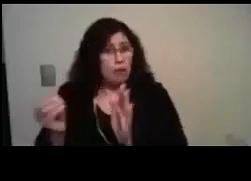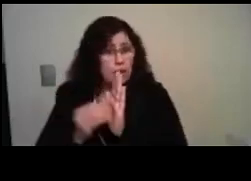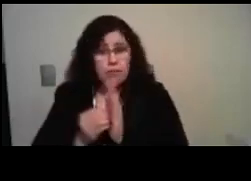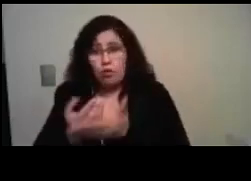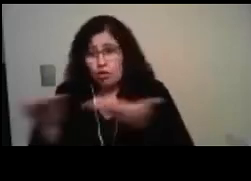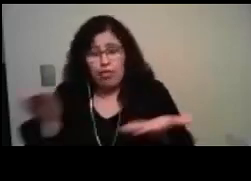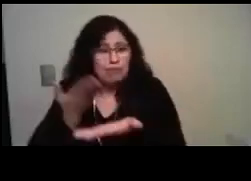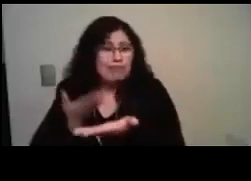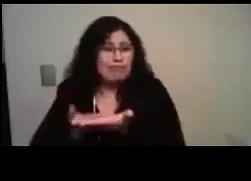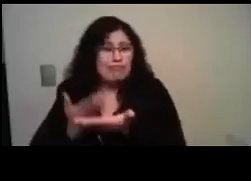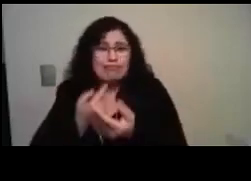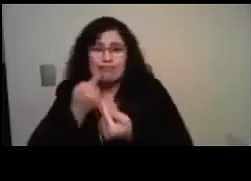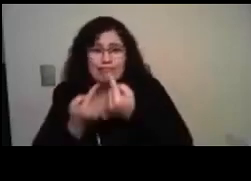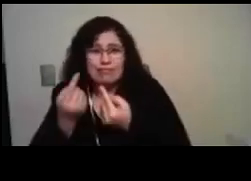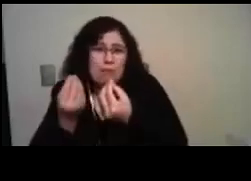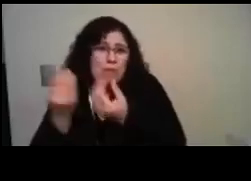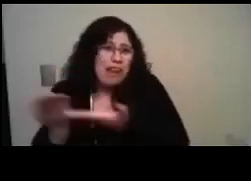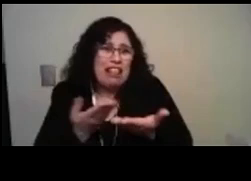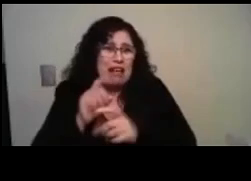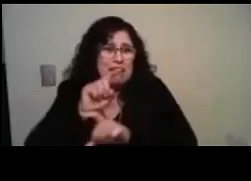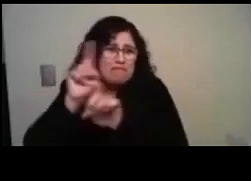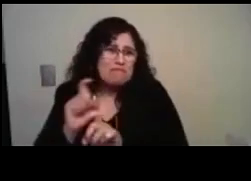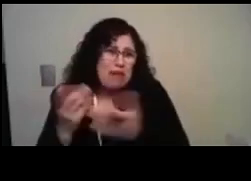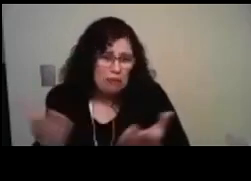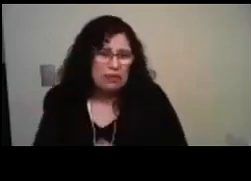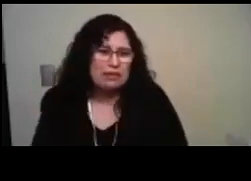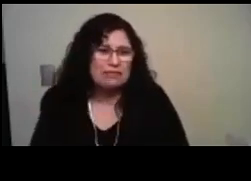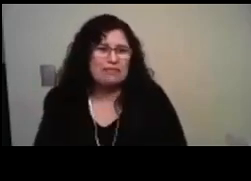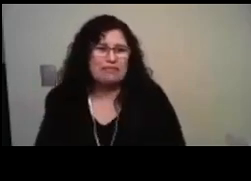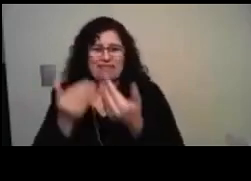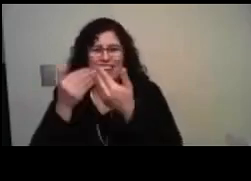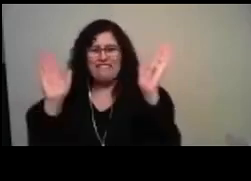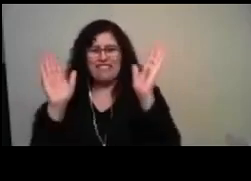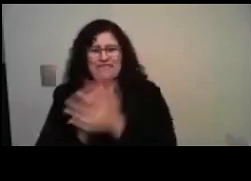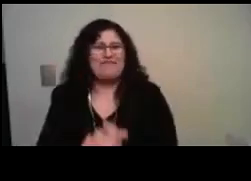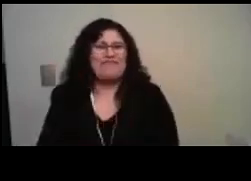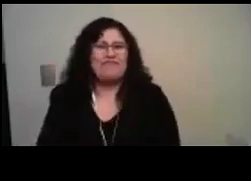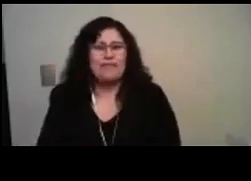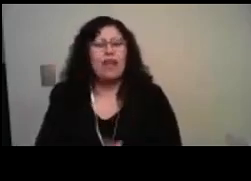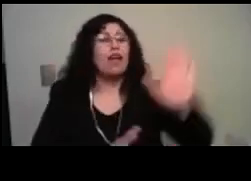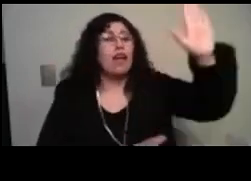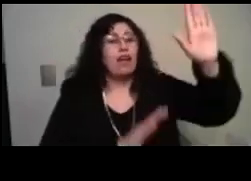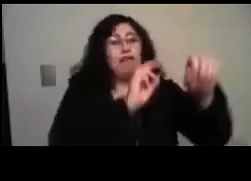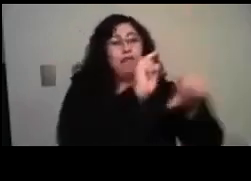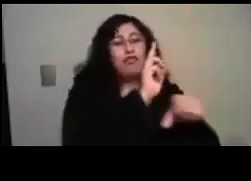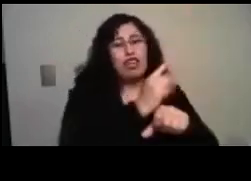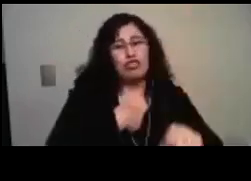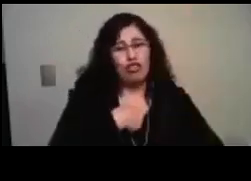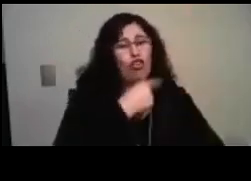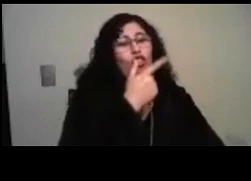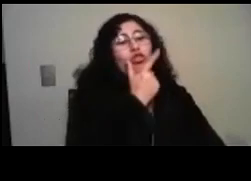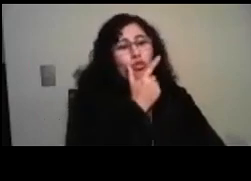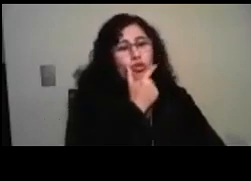todas van a ser bienvenidas. Profe, yo tenía una duda, bueno, es